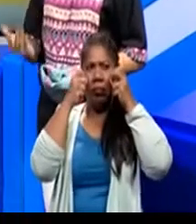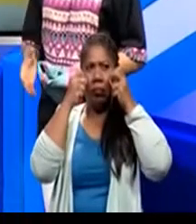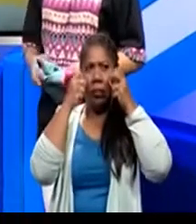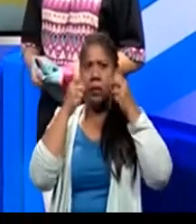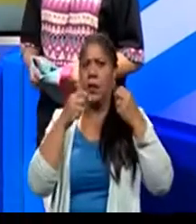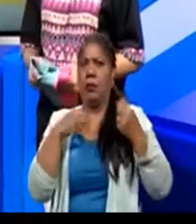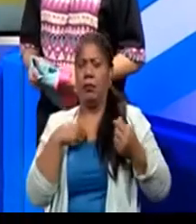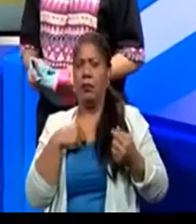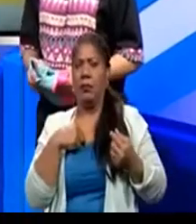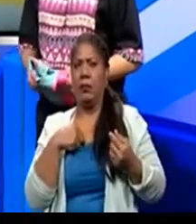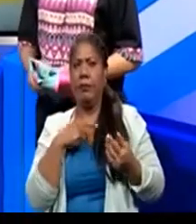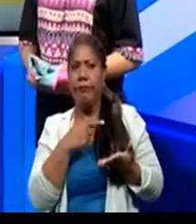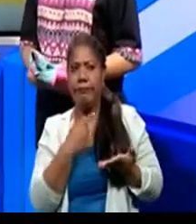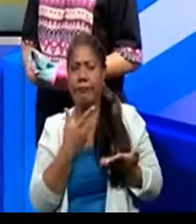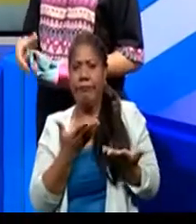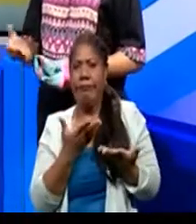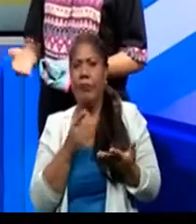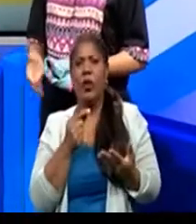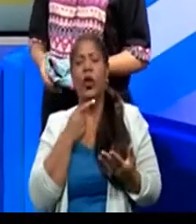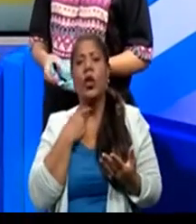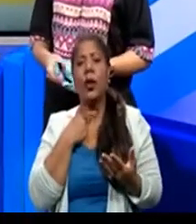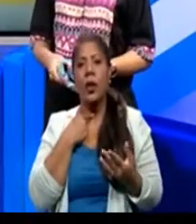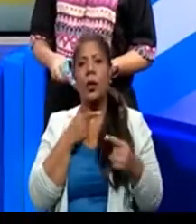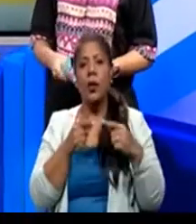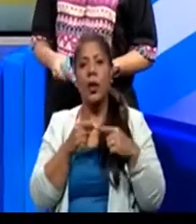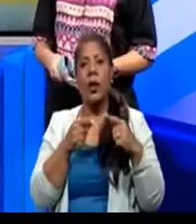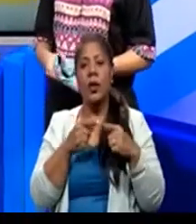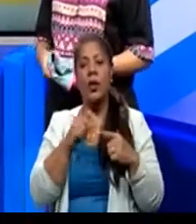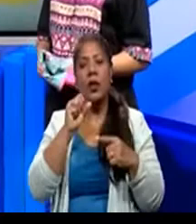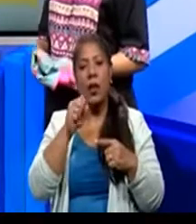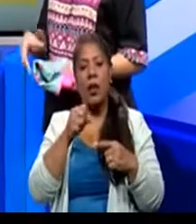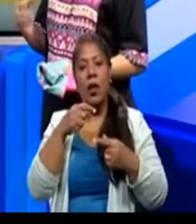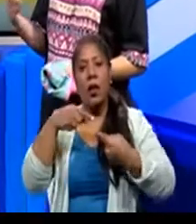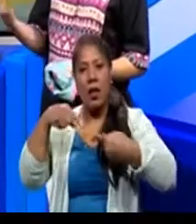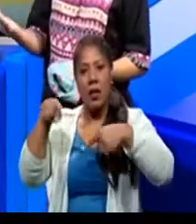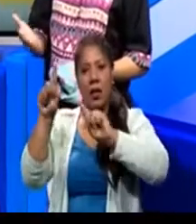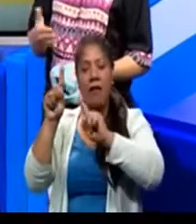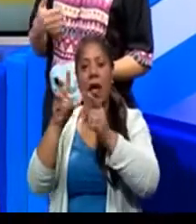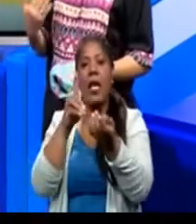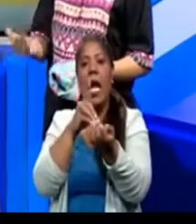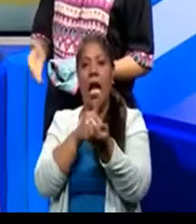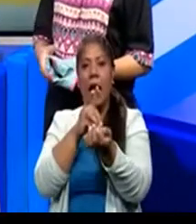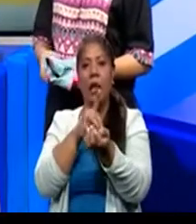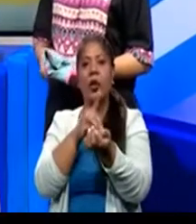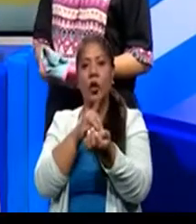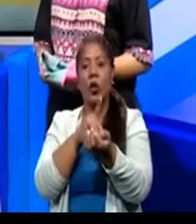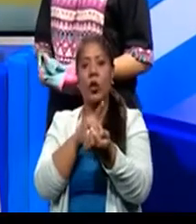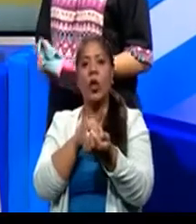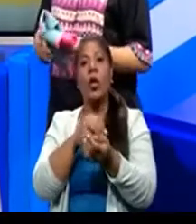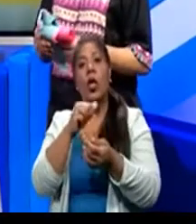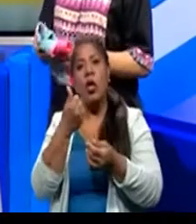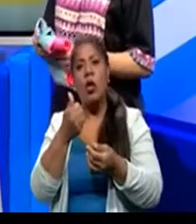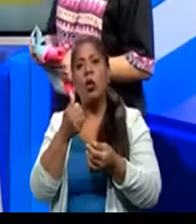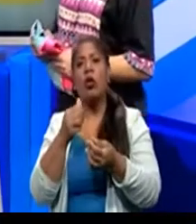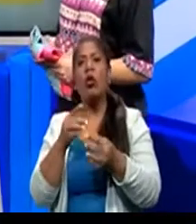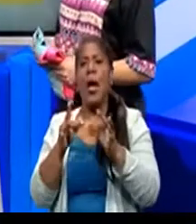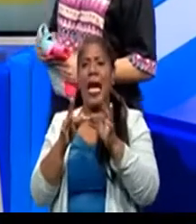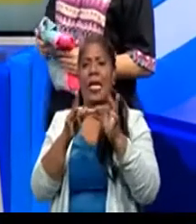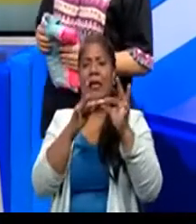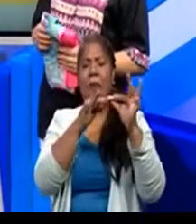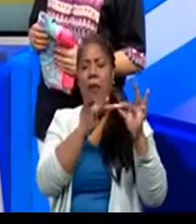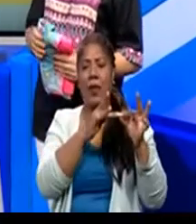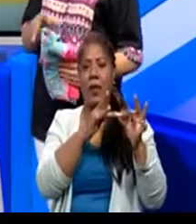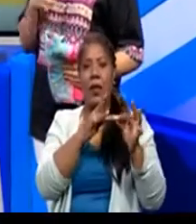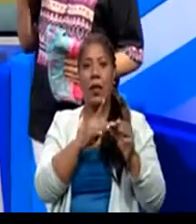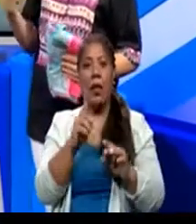esas reacciones de sus hijos hasta que puedan pues atenderse con un pediatra y posteriormente si amerita con otros especialistas. Pero lo importante es